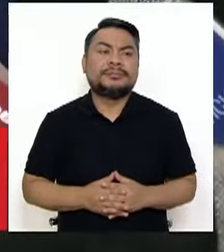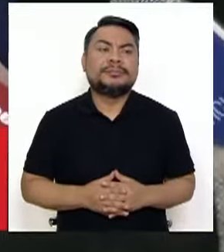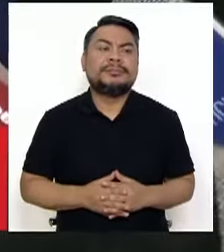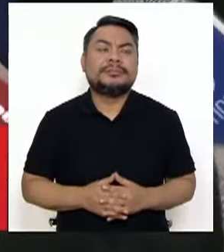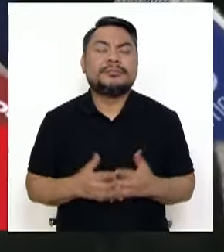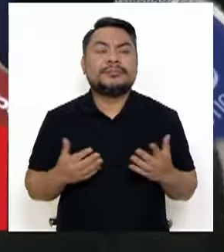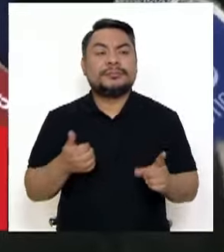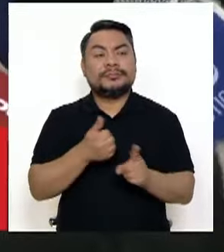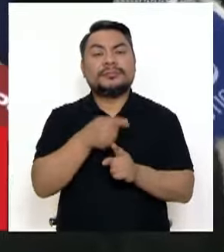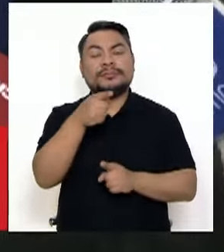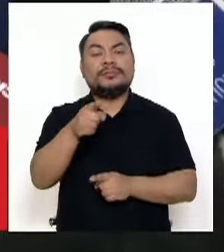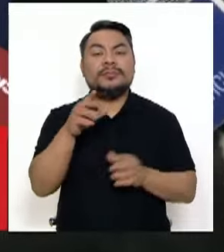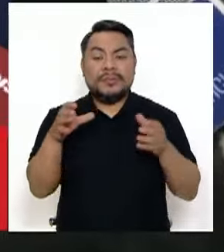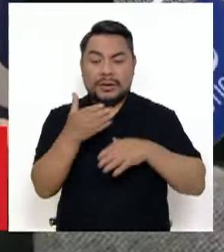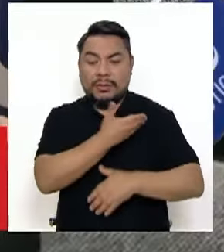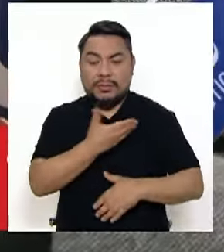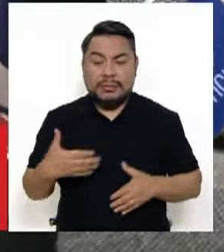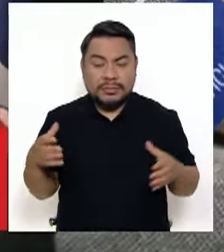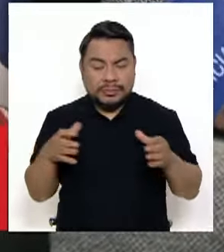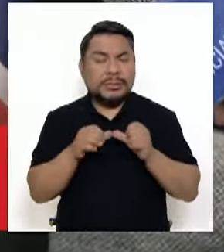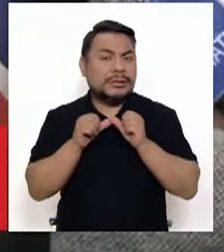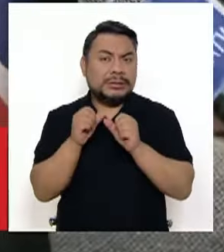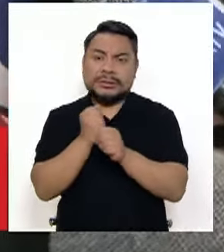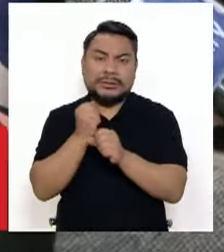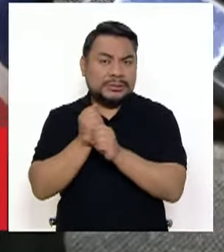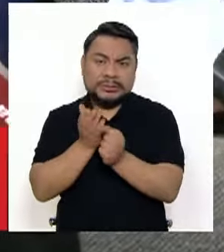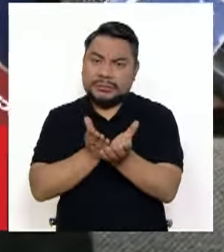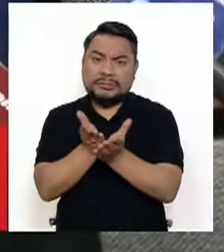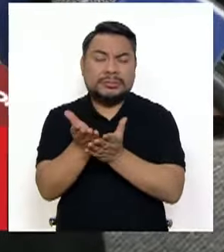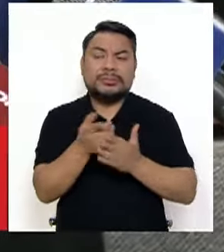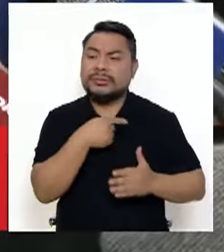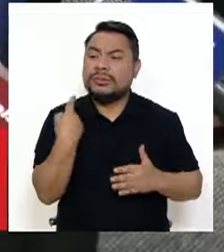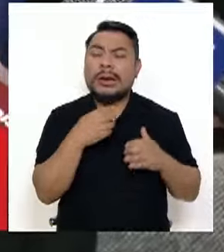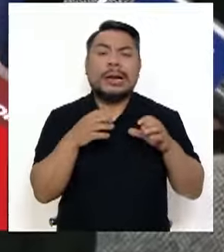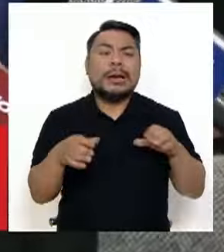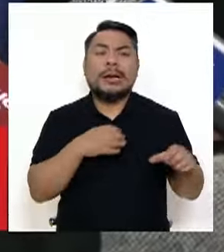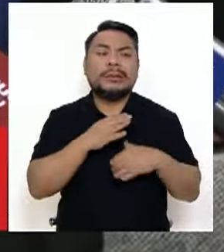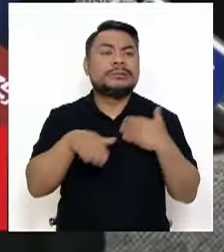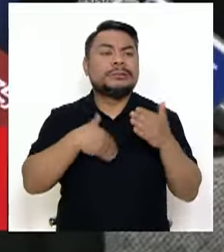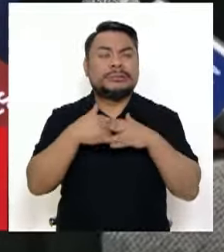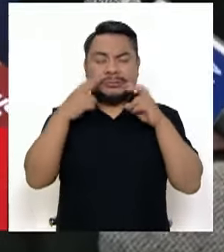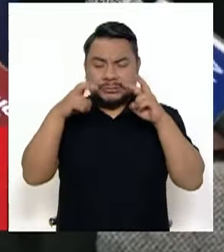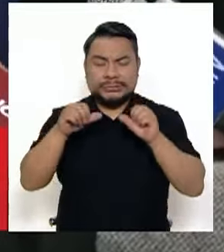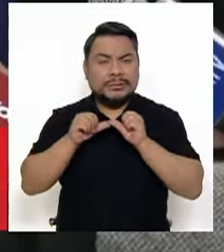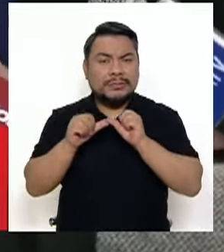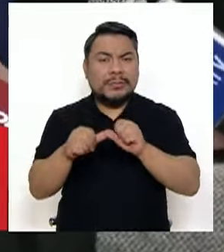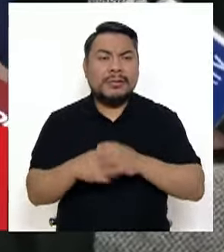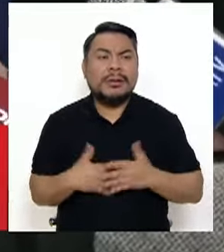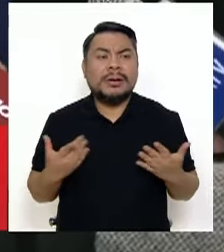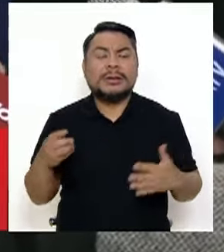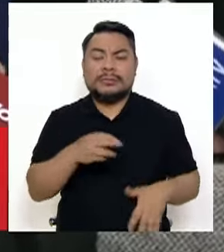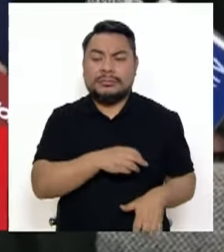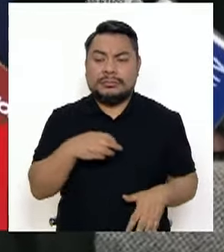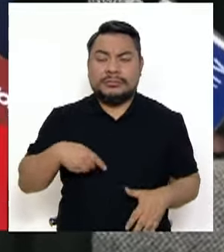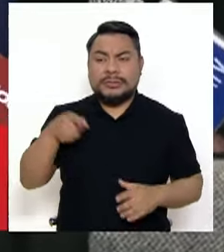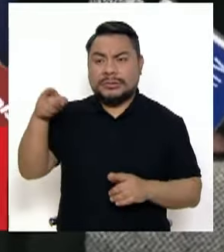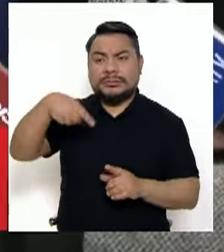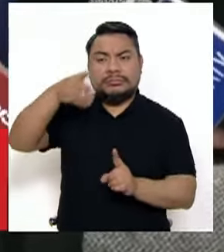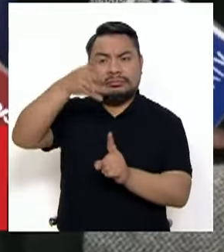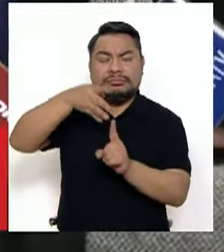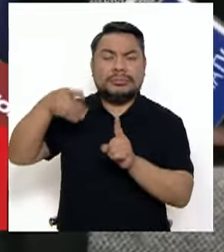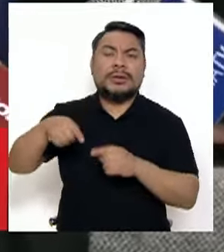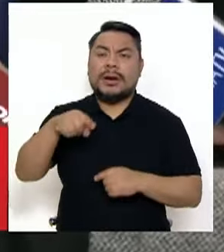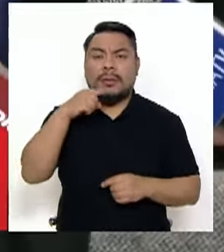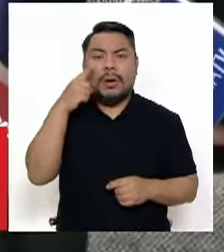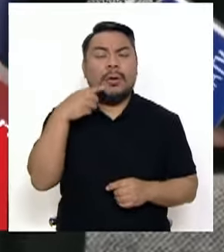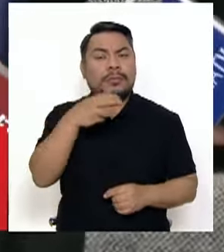Lo que corresponde al Poder Ejecutivo, él va a seguir en funciones. Lo que nosotros hacemos es una evaluación permanente de los ministros y de las señoras ministras